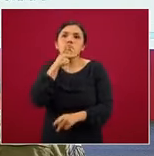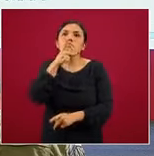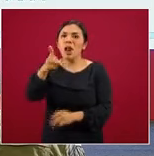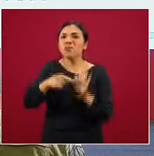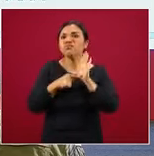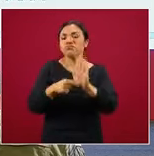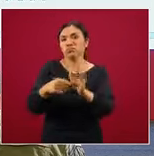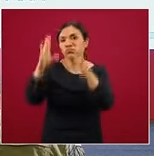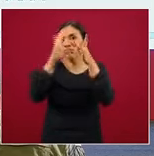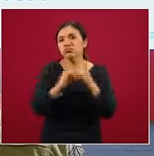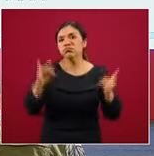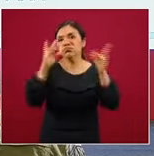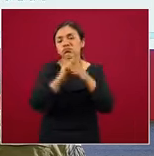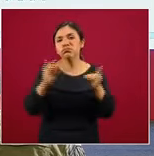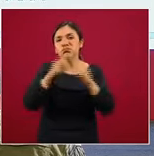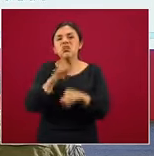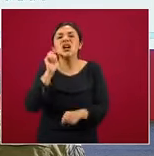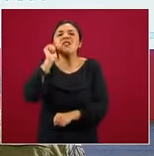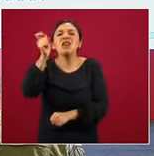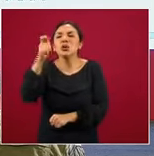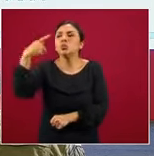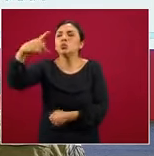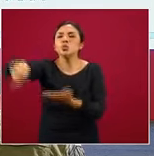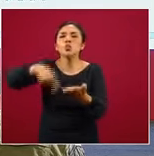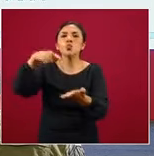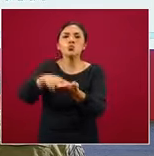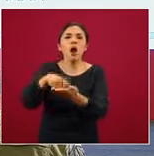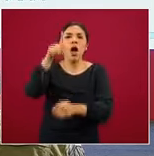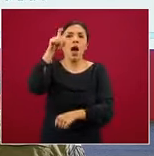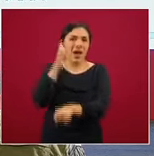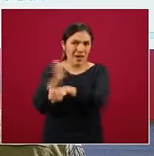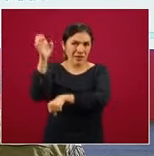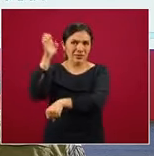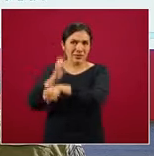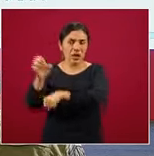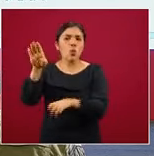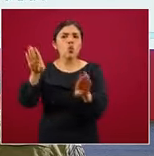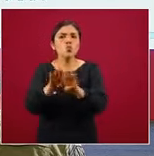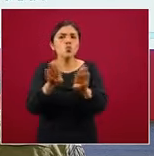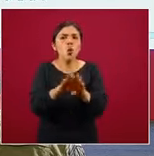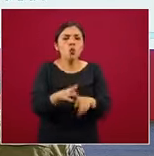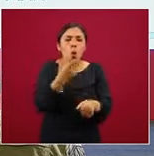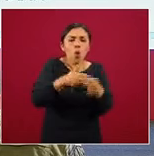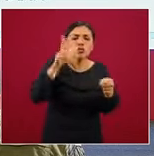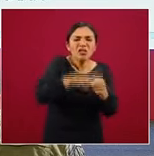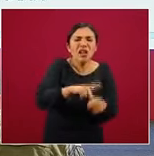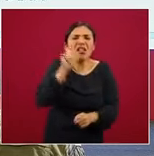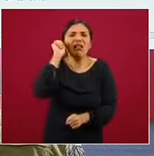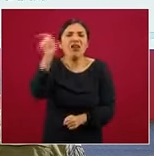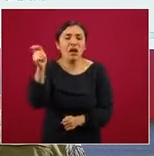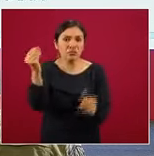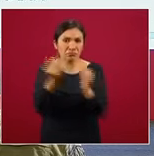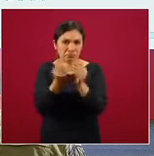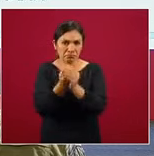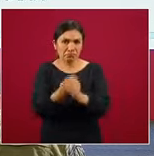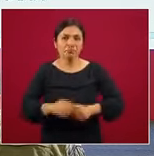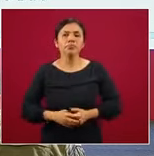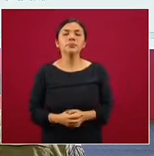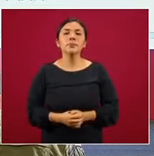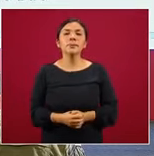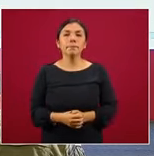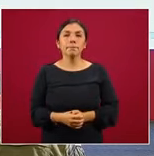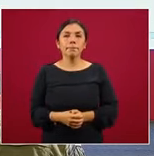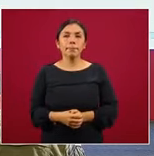estado informando cuál es su situación, tanto epidemiológica como de ocupación hospitalaria. La siguiente, por